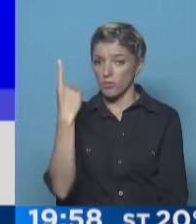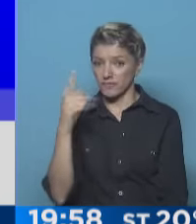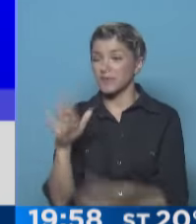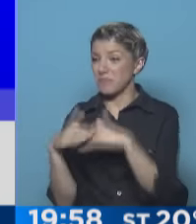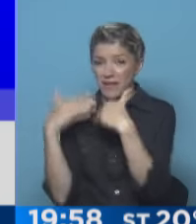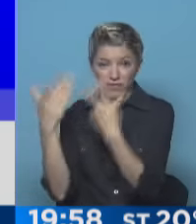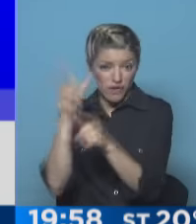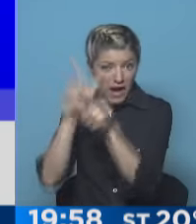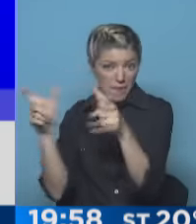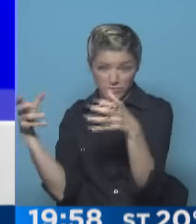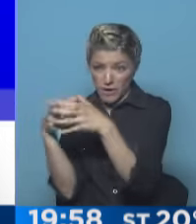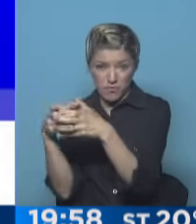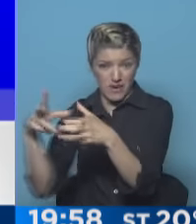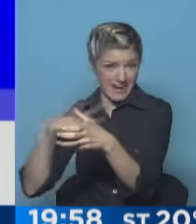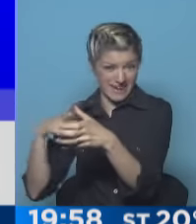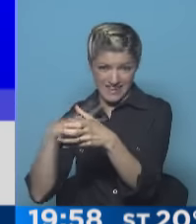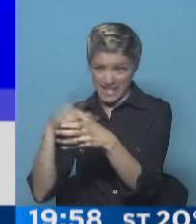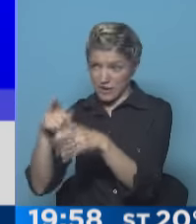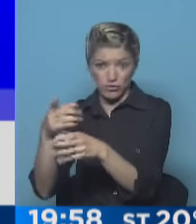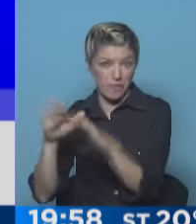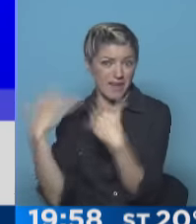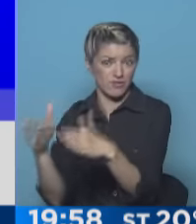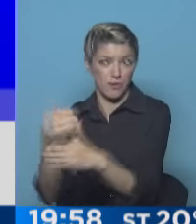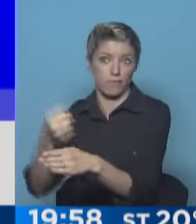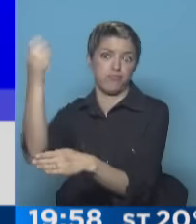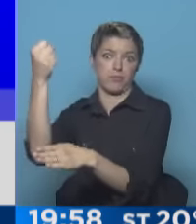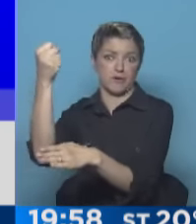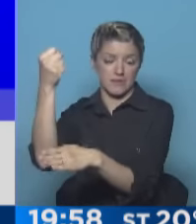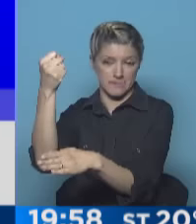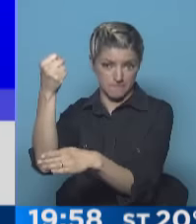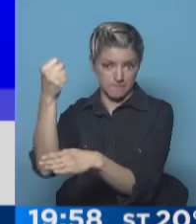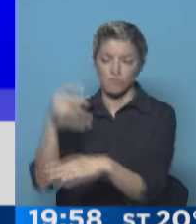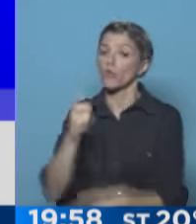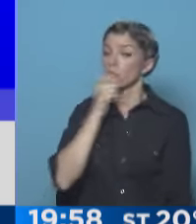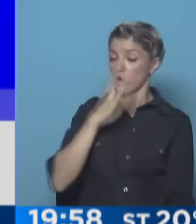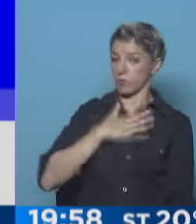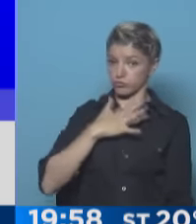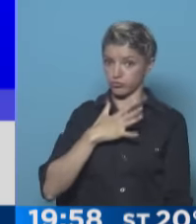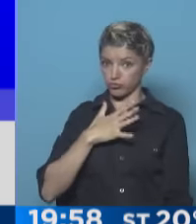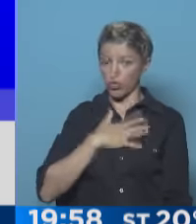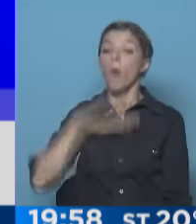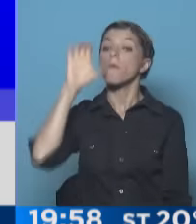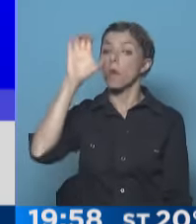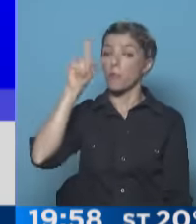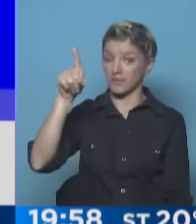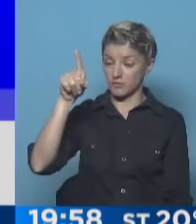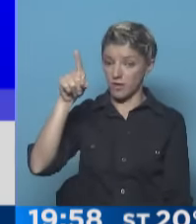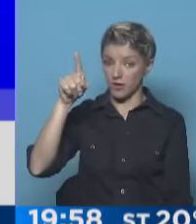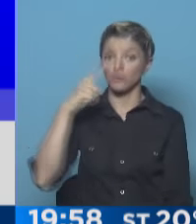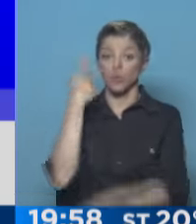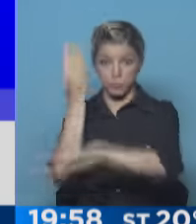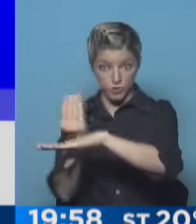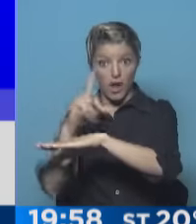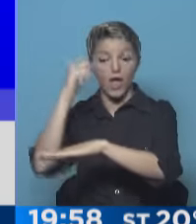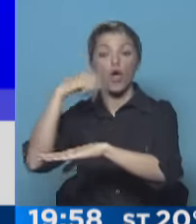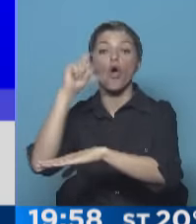riqueza de una manera asquerosa y las consecuencias Yo vengo de una provincia de una ciudad vivo en Concordia